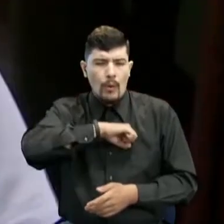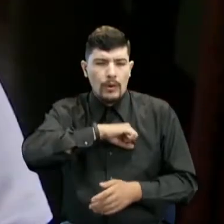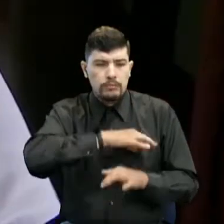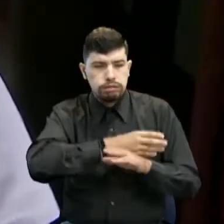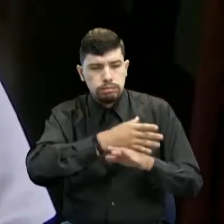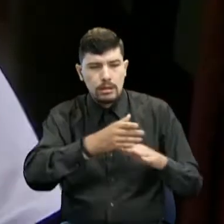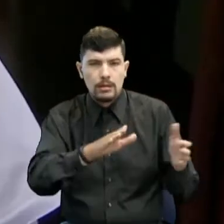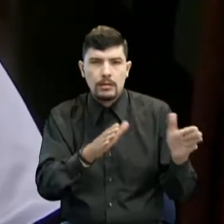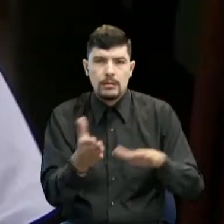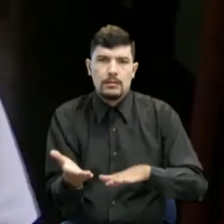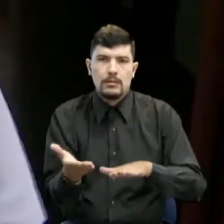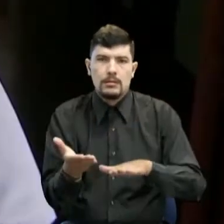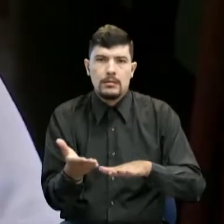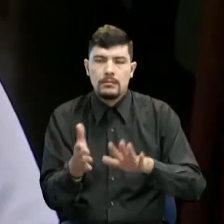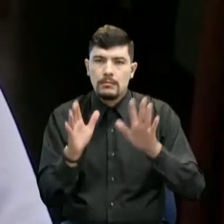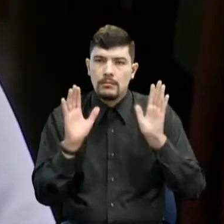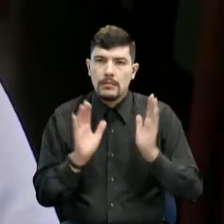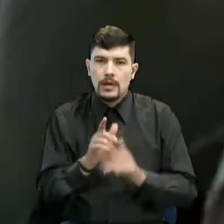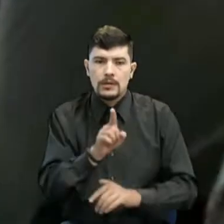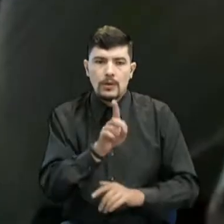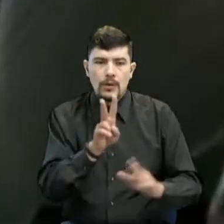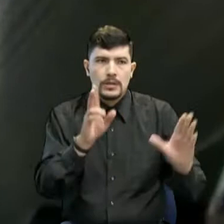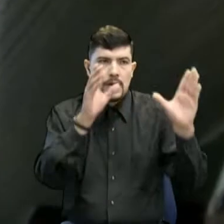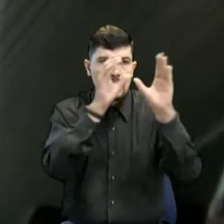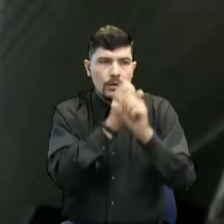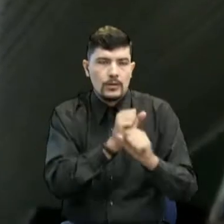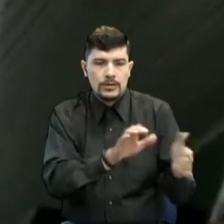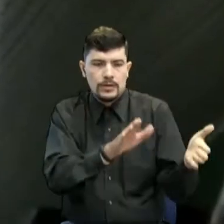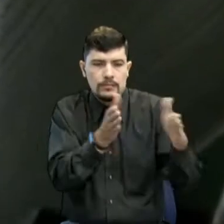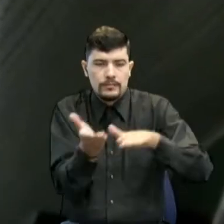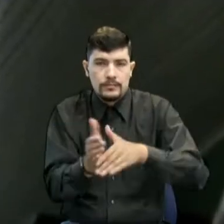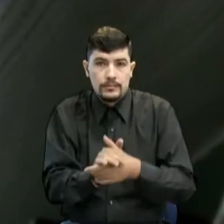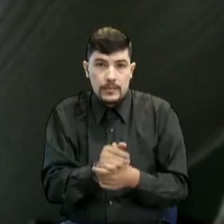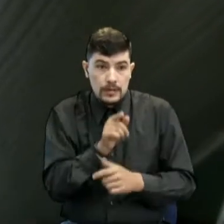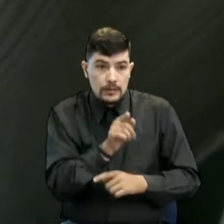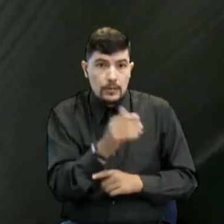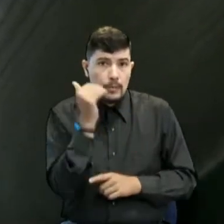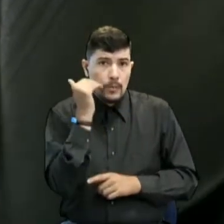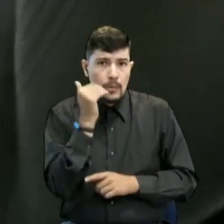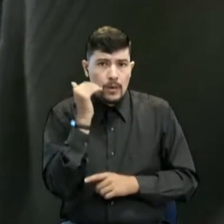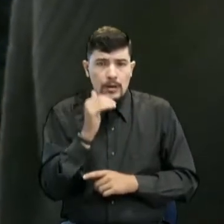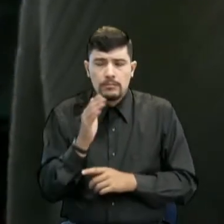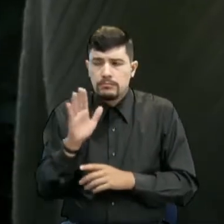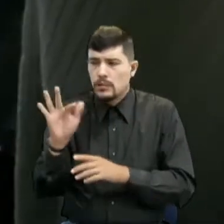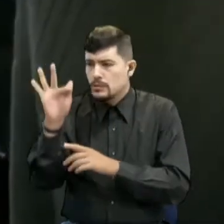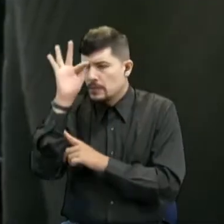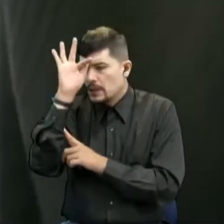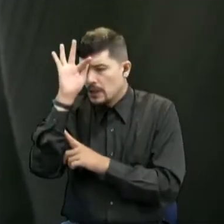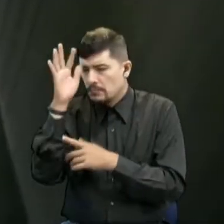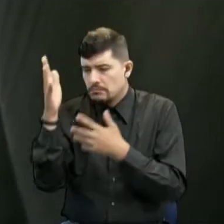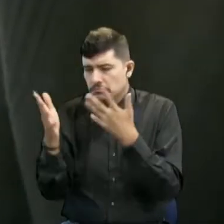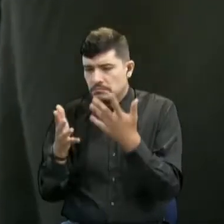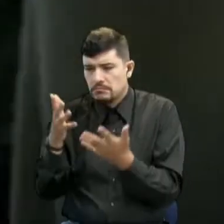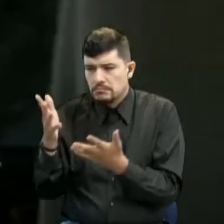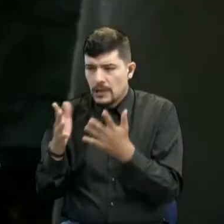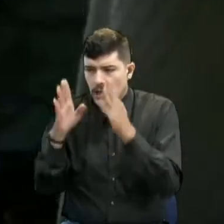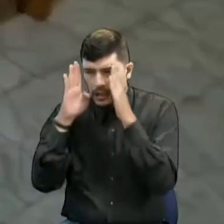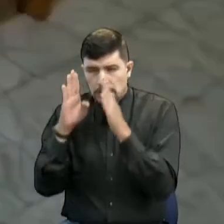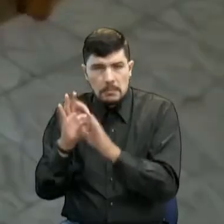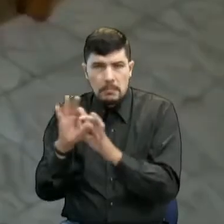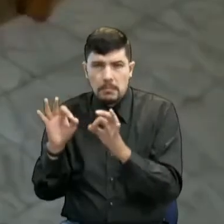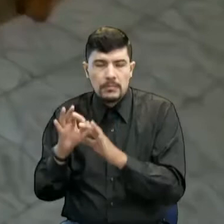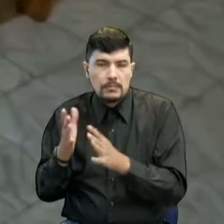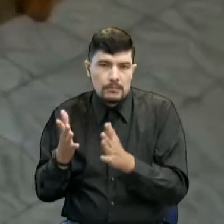definitivamente no dio más 12 anoche murió la occisa regresó a su casa con familiares pero su condición se agravó